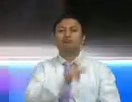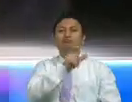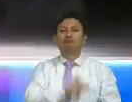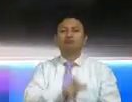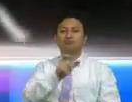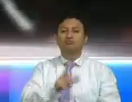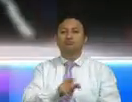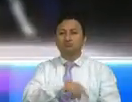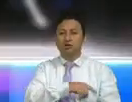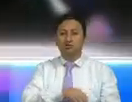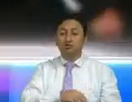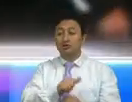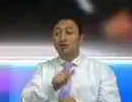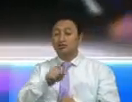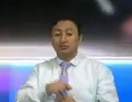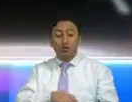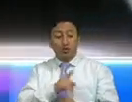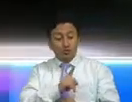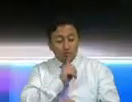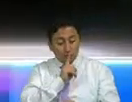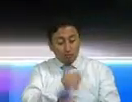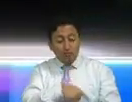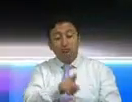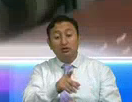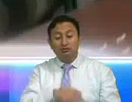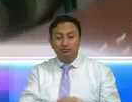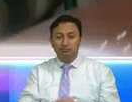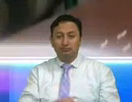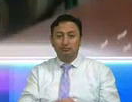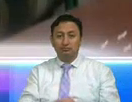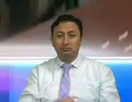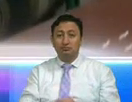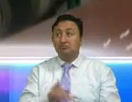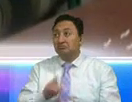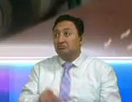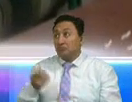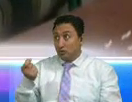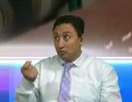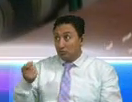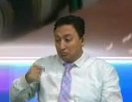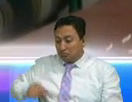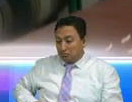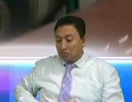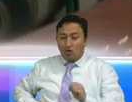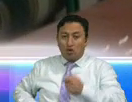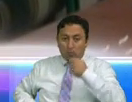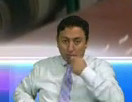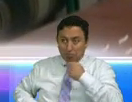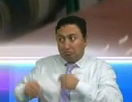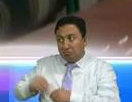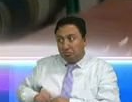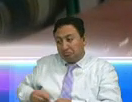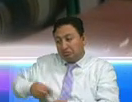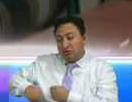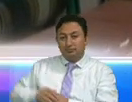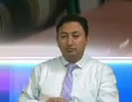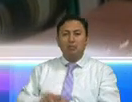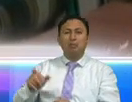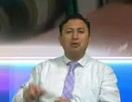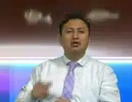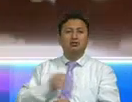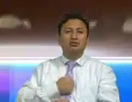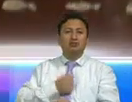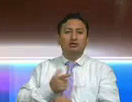ser utilizadas para el transporte de las dosis es decir lo harían a cambio de unos cuantos gramos de dólares y que los verdaderos responsables